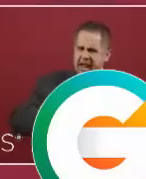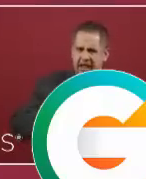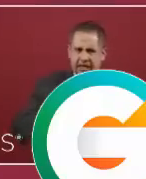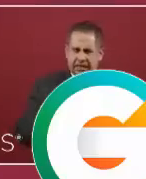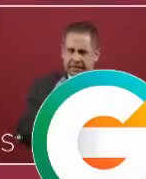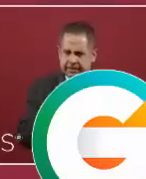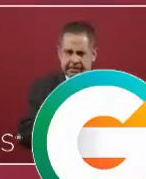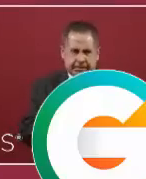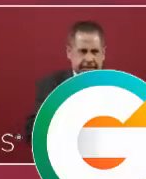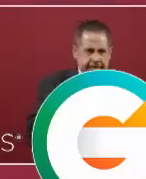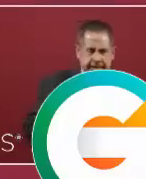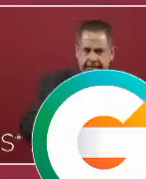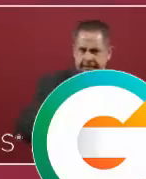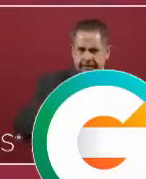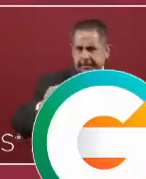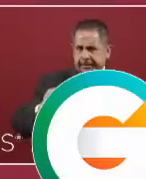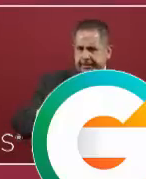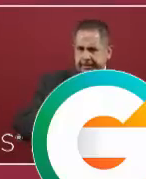la